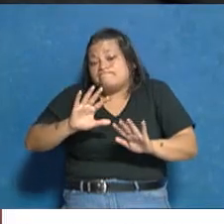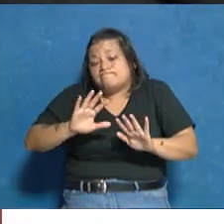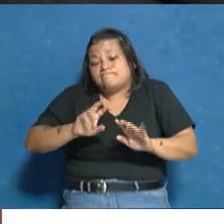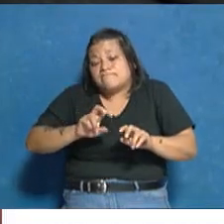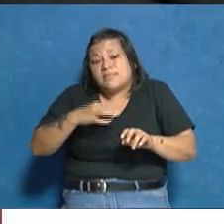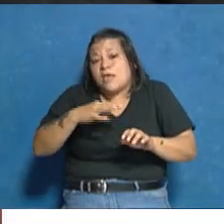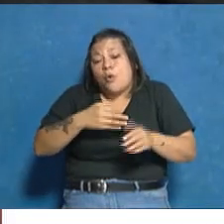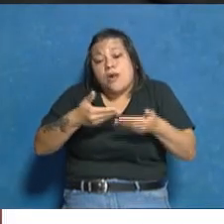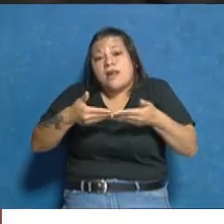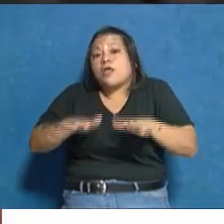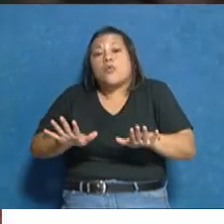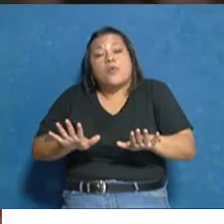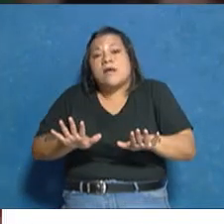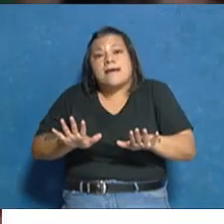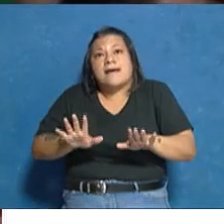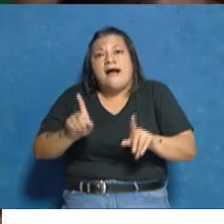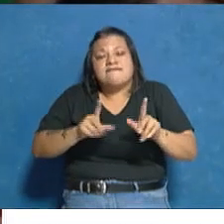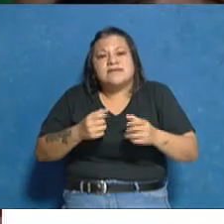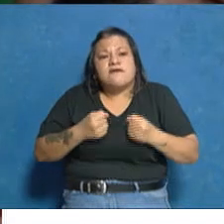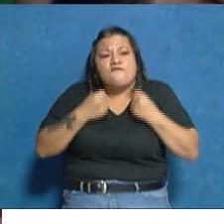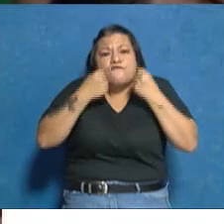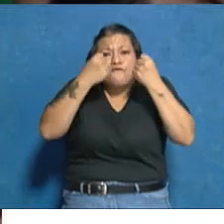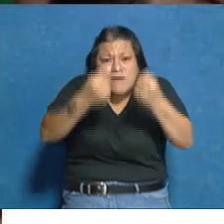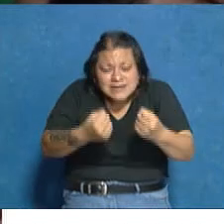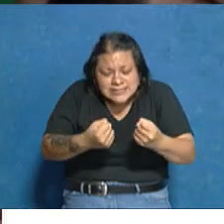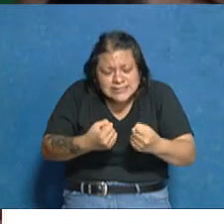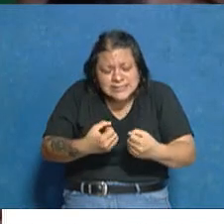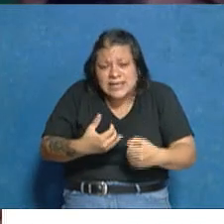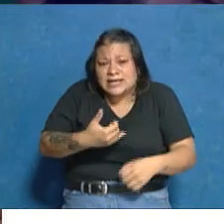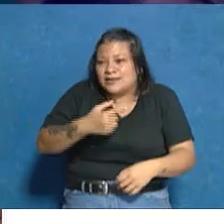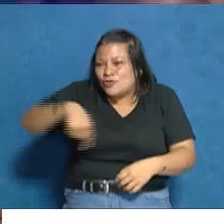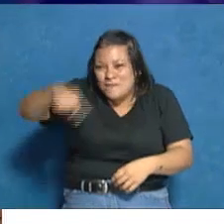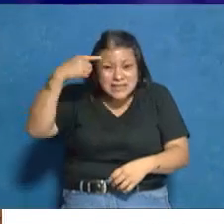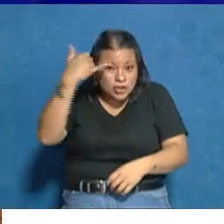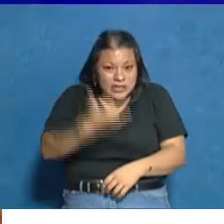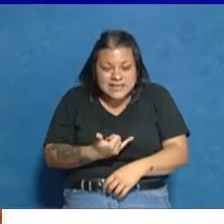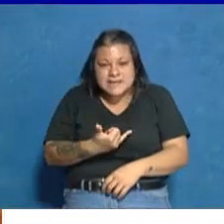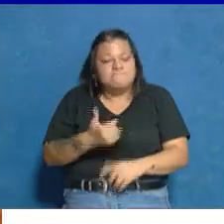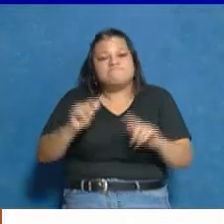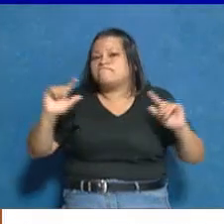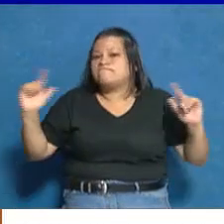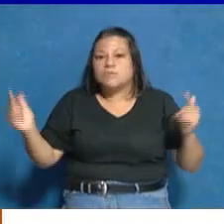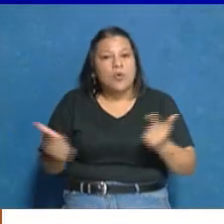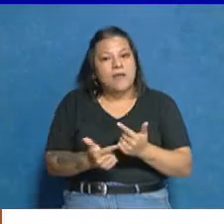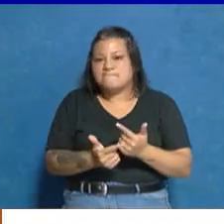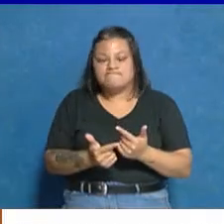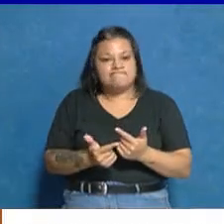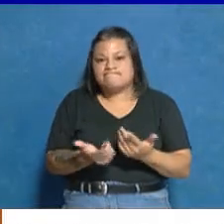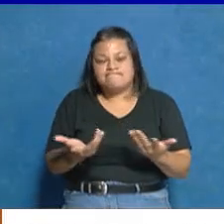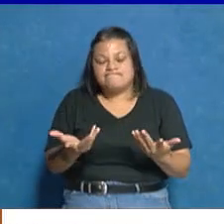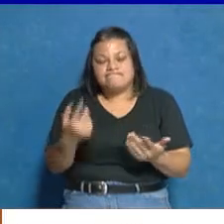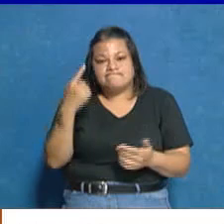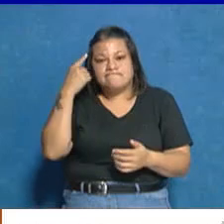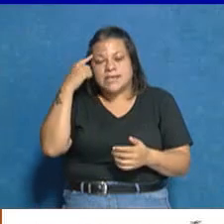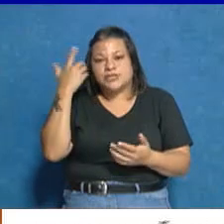veces no tengo la fuerza que todos creen para salir adelante. Y bueno, creo